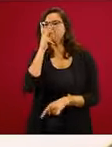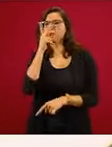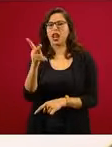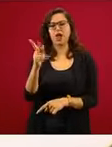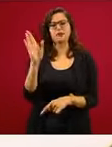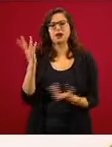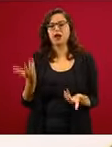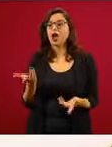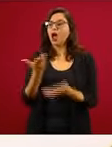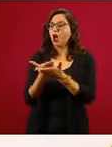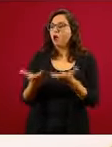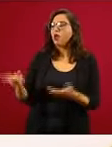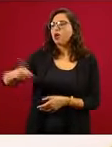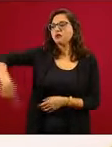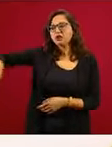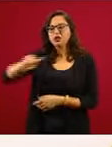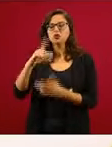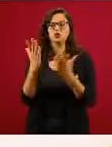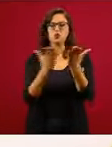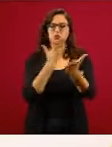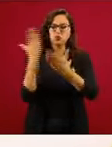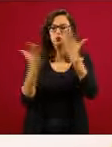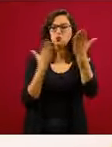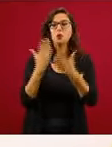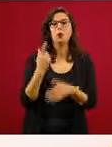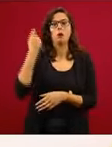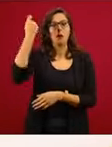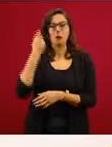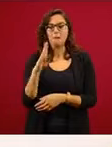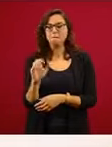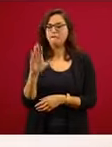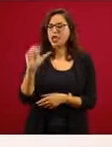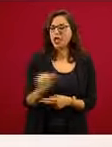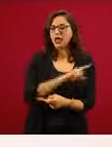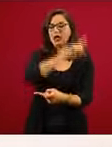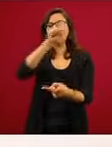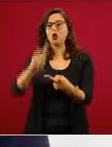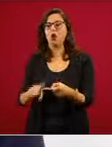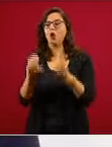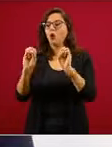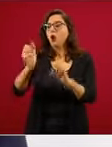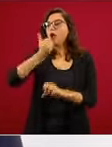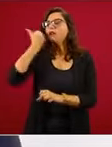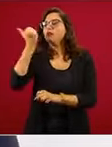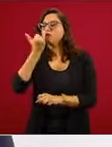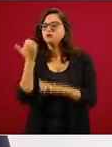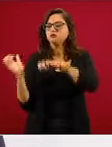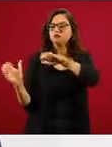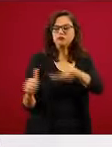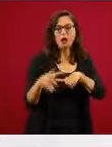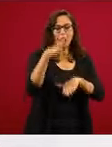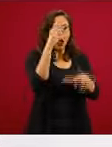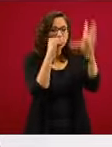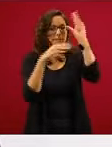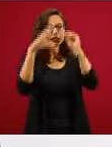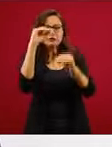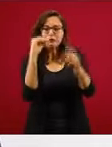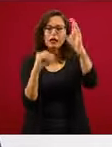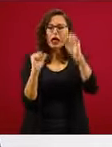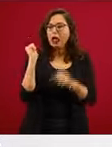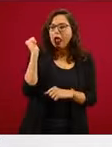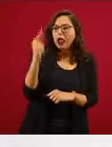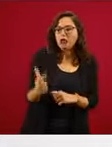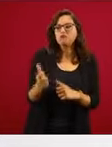becados o aprendices contratados con salario mínimo para que puedan capacitarse y